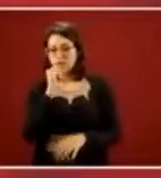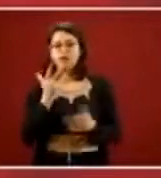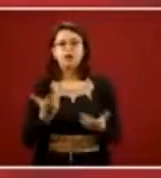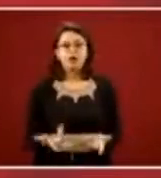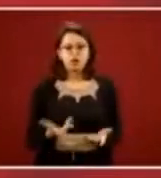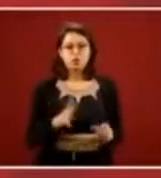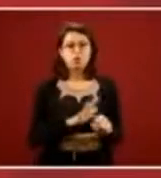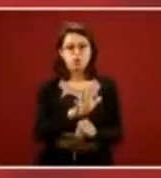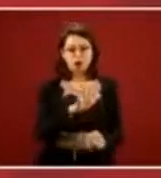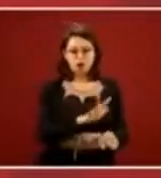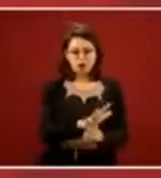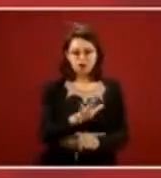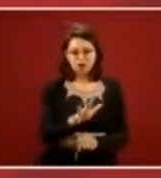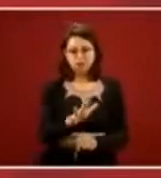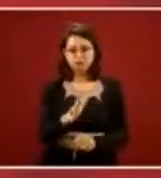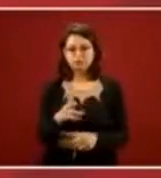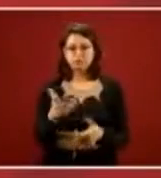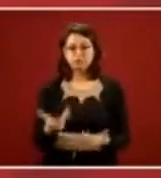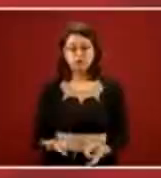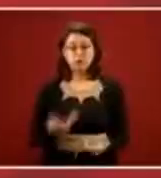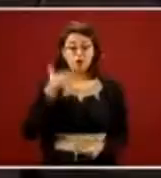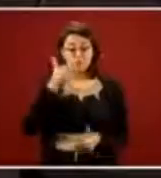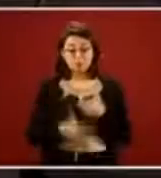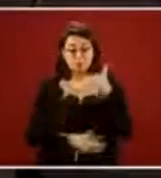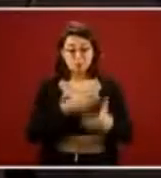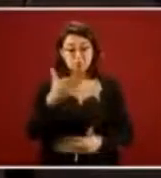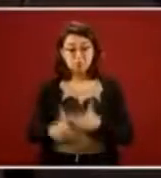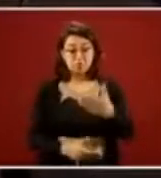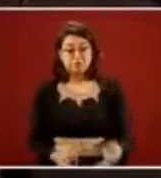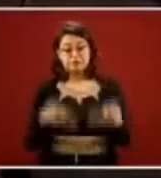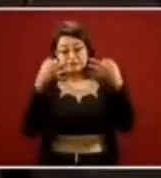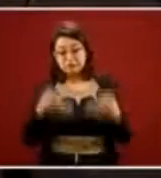qué es lo que afecta el llamado debido proceso